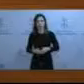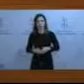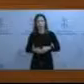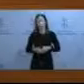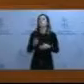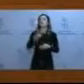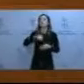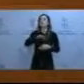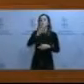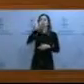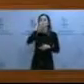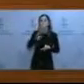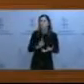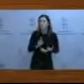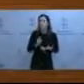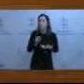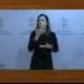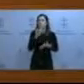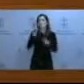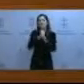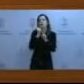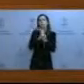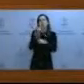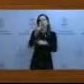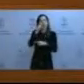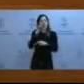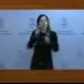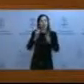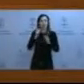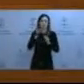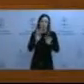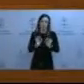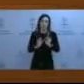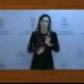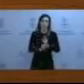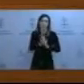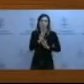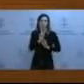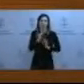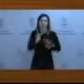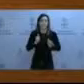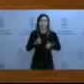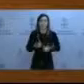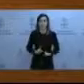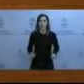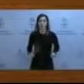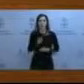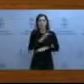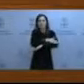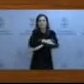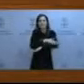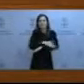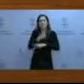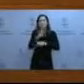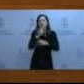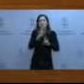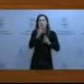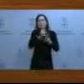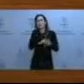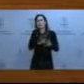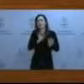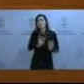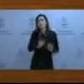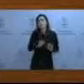que sepamos los trabajos de auditoría. El Gobierno renuncia de manera expresa a la liquidación de la sociedad. Y es evidente que este